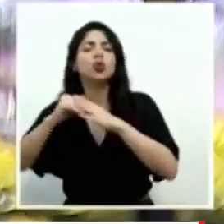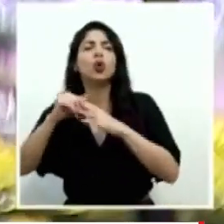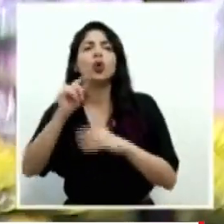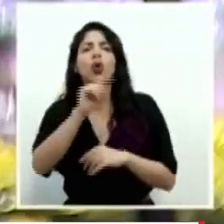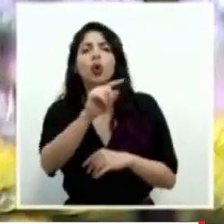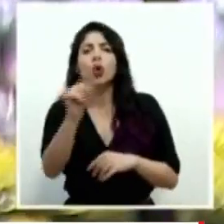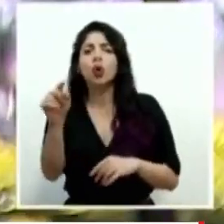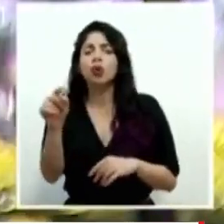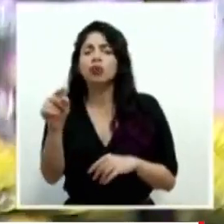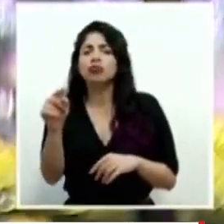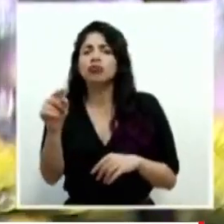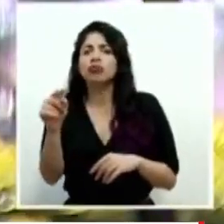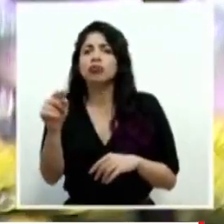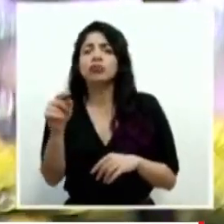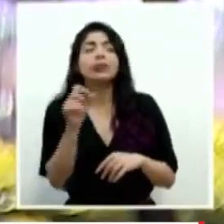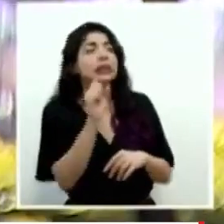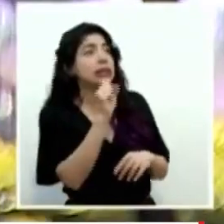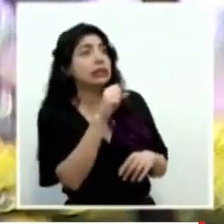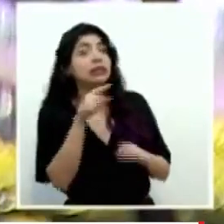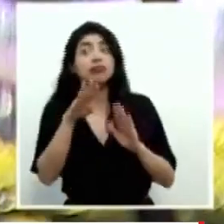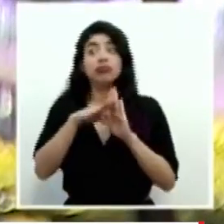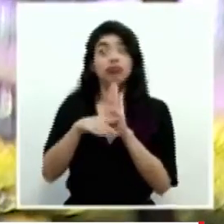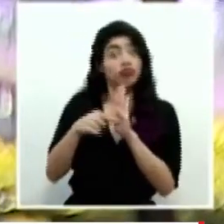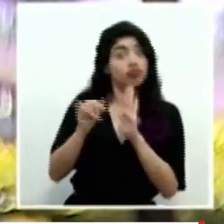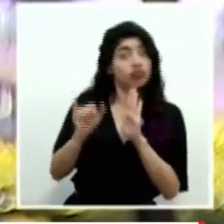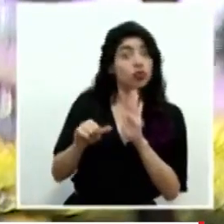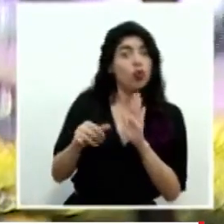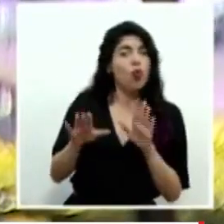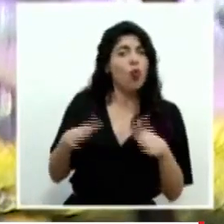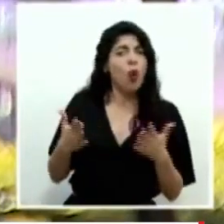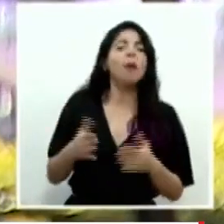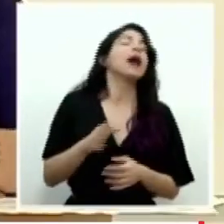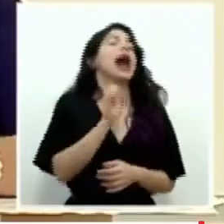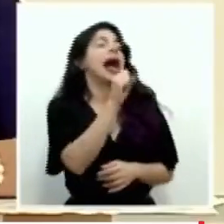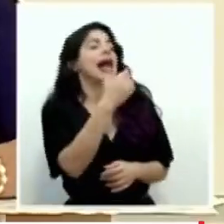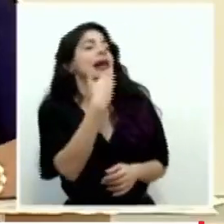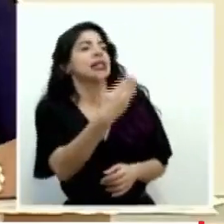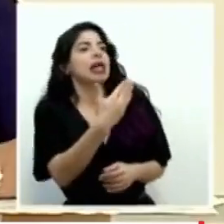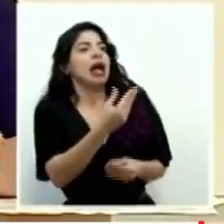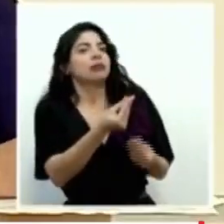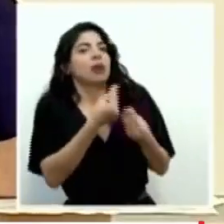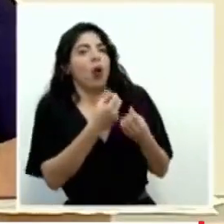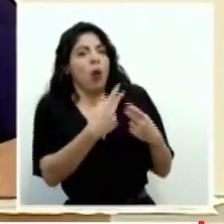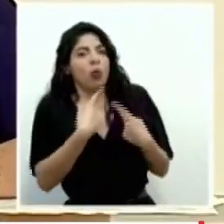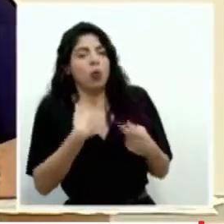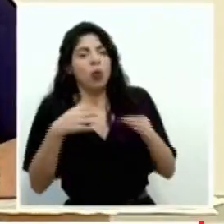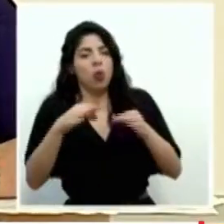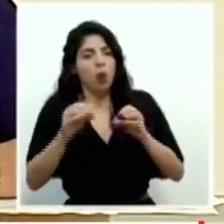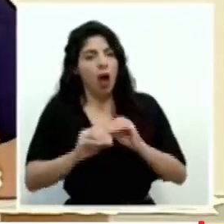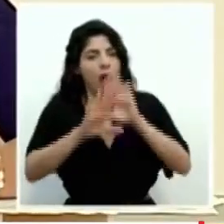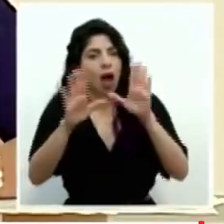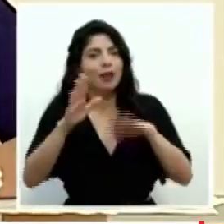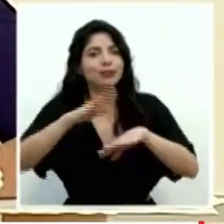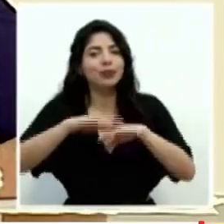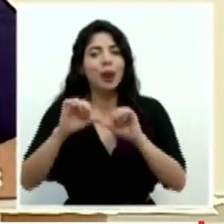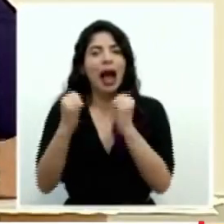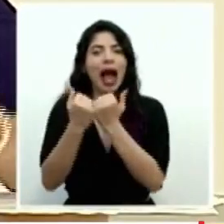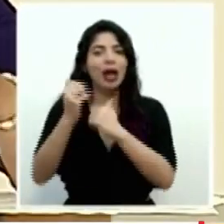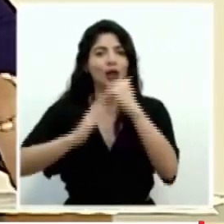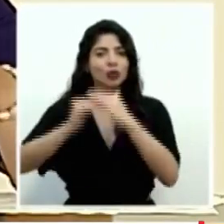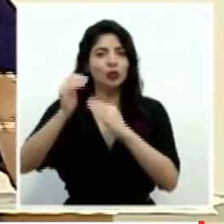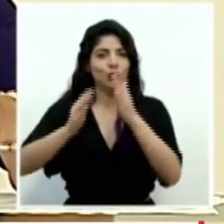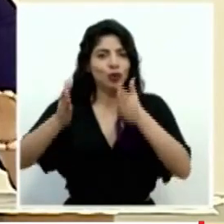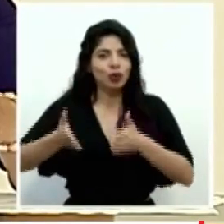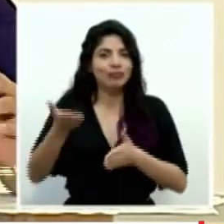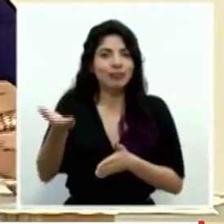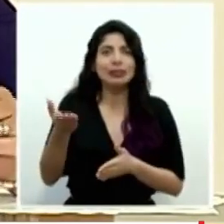obras. Estas medidas se mantendrían. ¿Cómo Muchas gracias por permitirme aclarar en relación con el sector de la